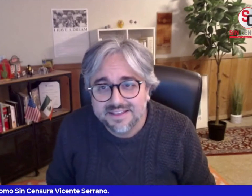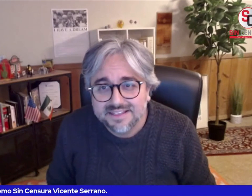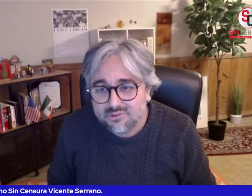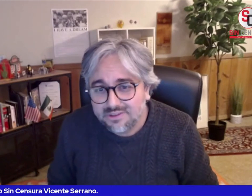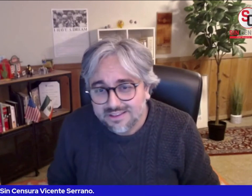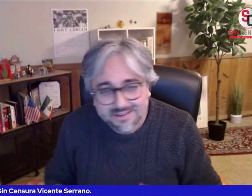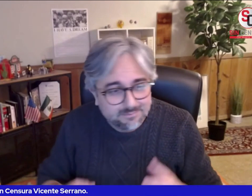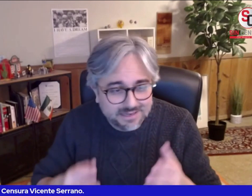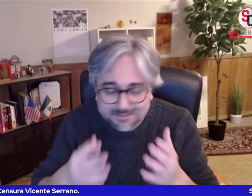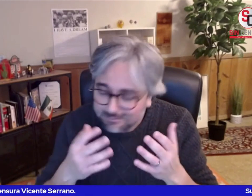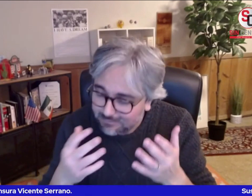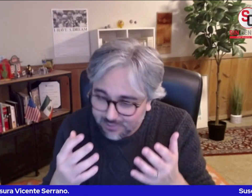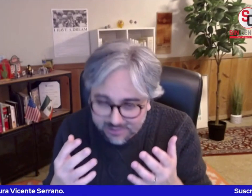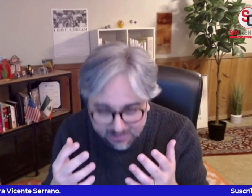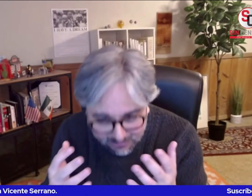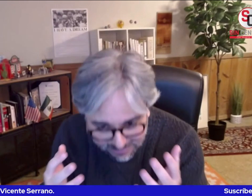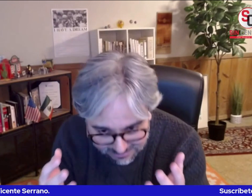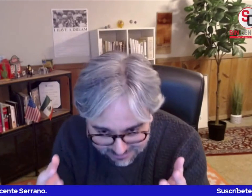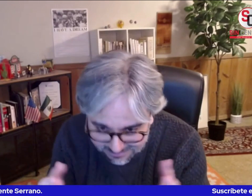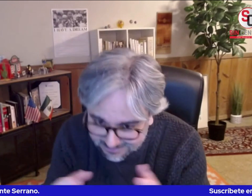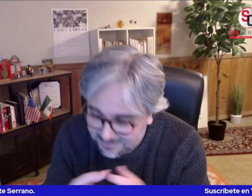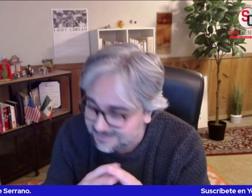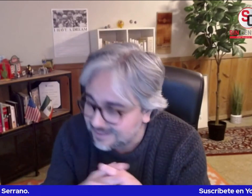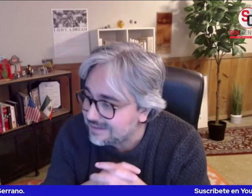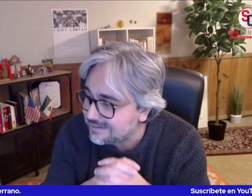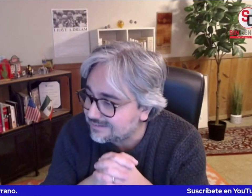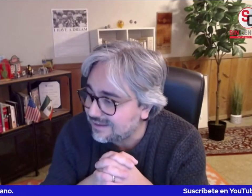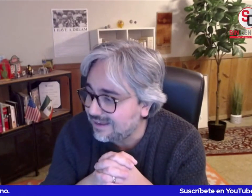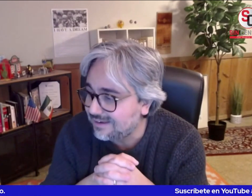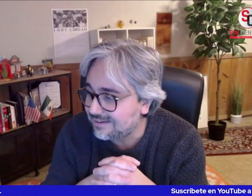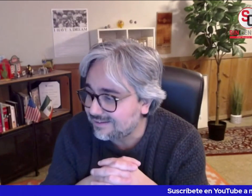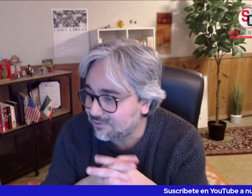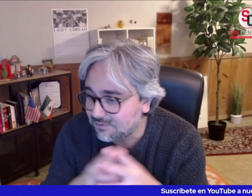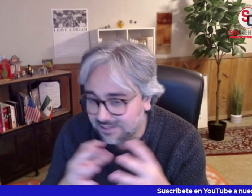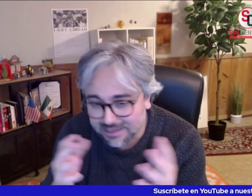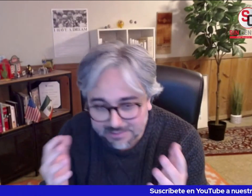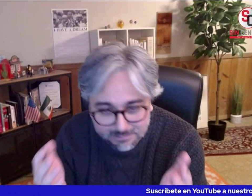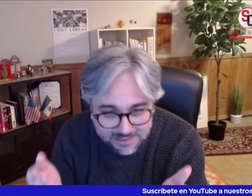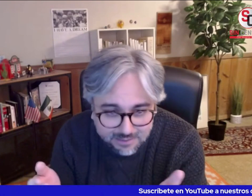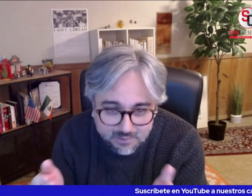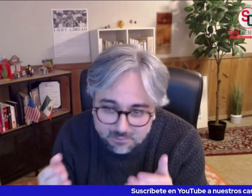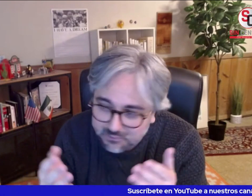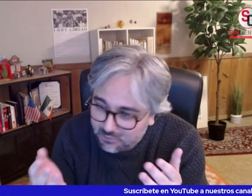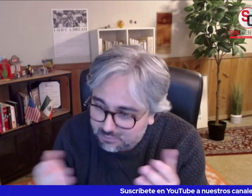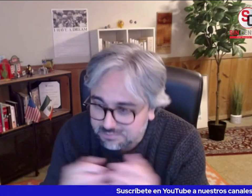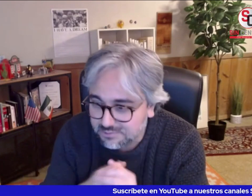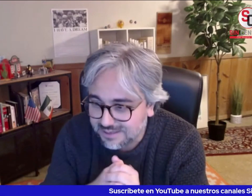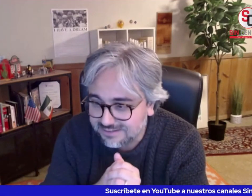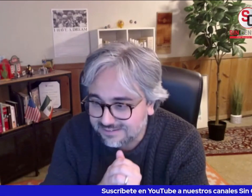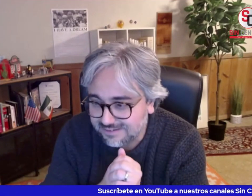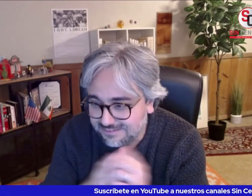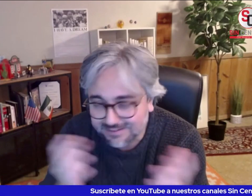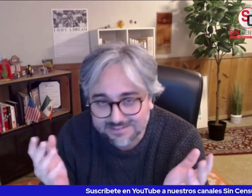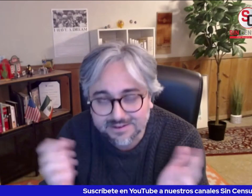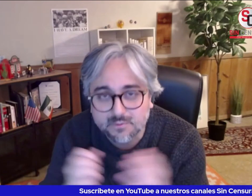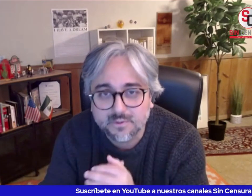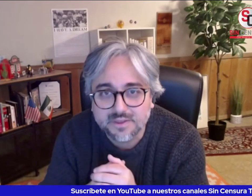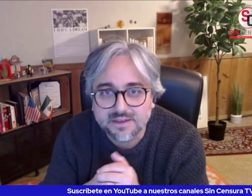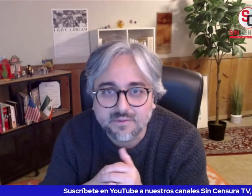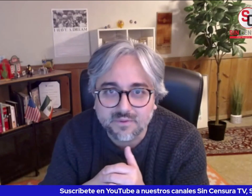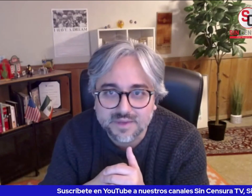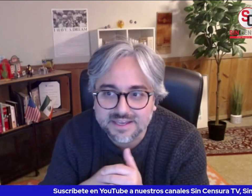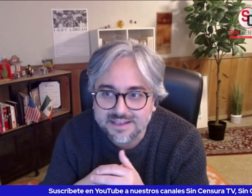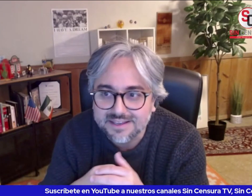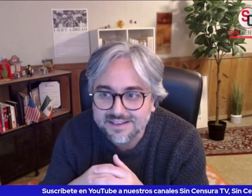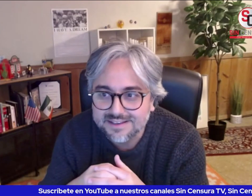Piña, mire, no quiero ser fatalista, ni quiero ser el ave de mal agüero, pero estoy pues, casi seguro